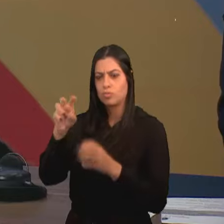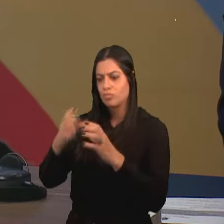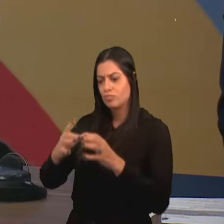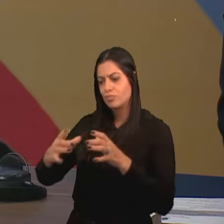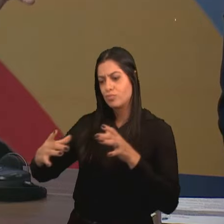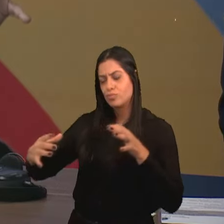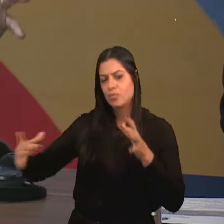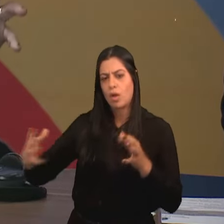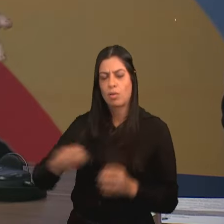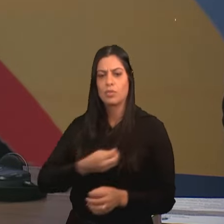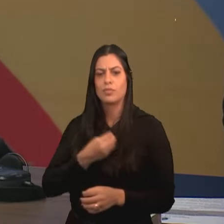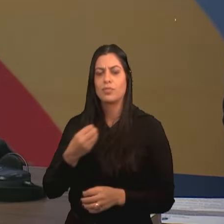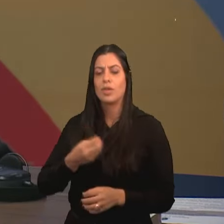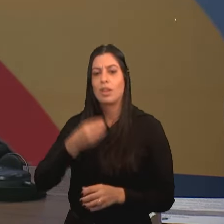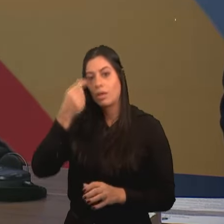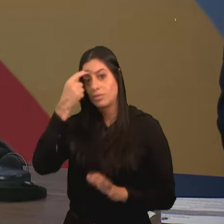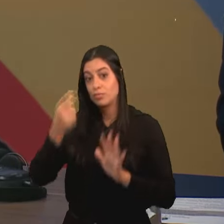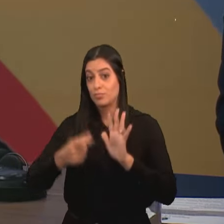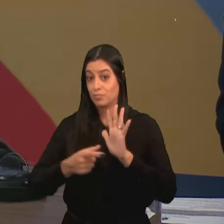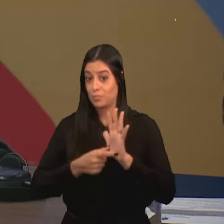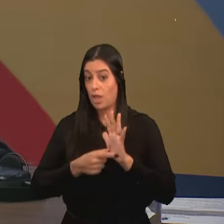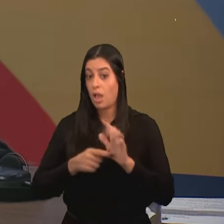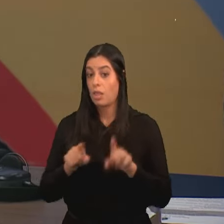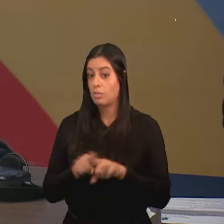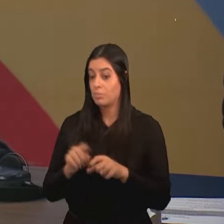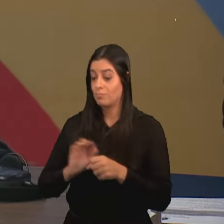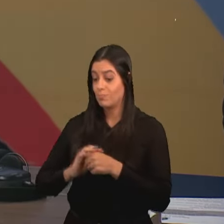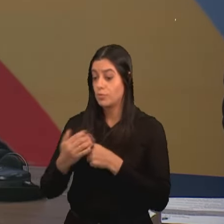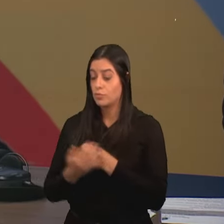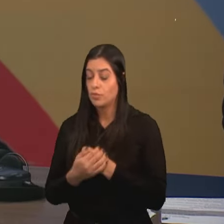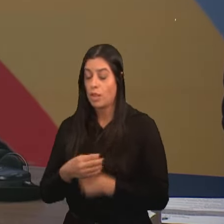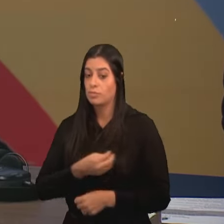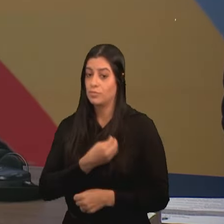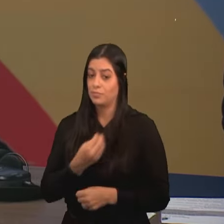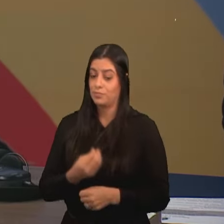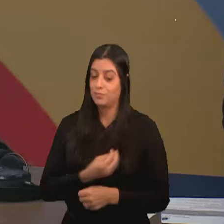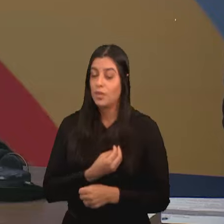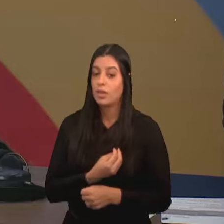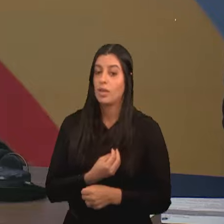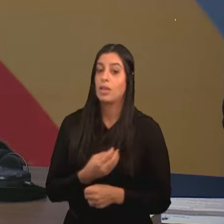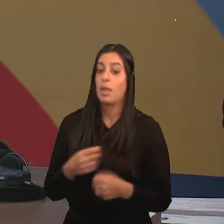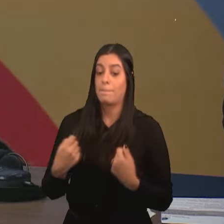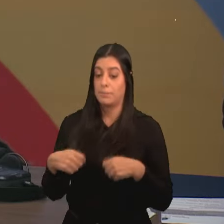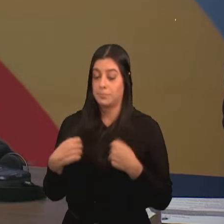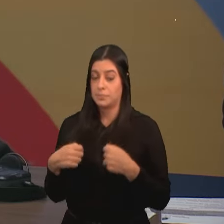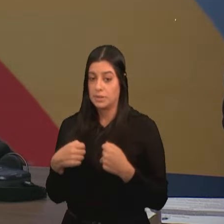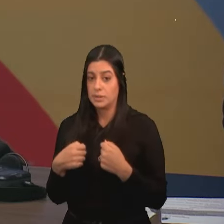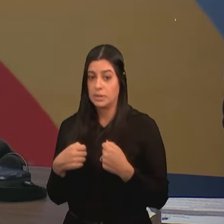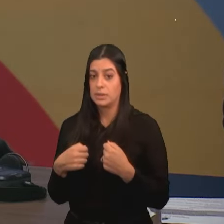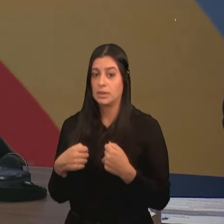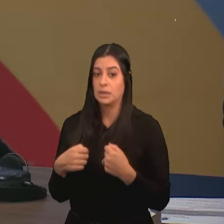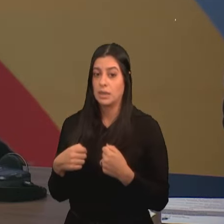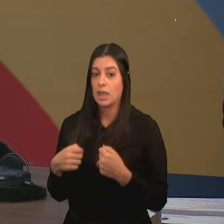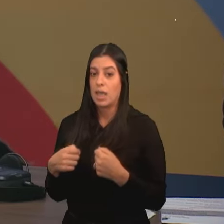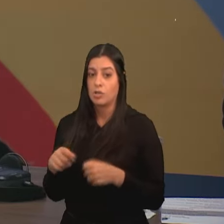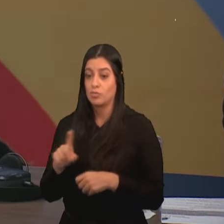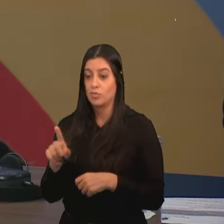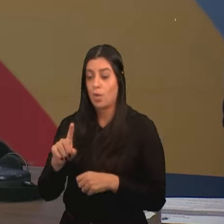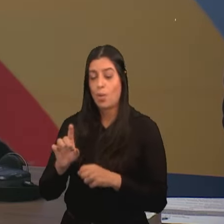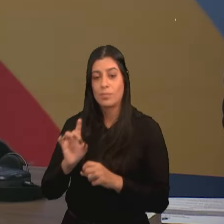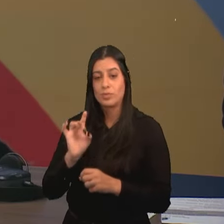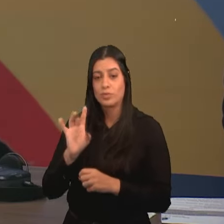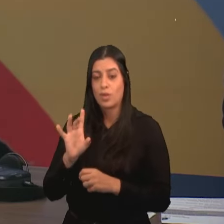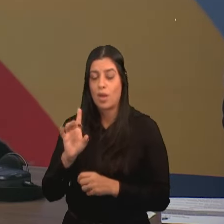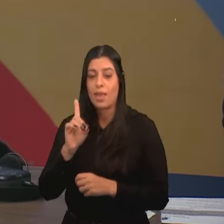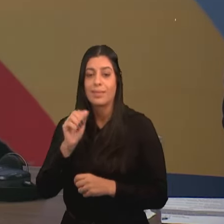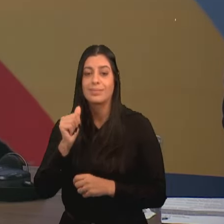principalmente de ese ciclo de vida de IA. ¿Tenemos una regulación de protección de datos personales? Sí, pero sabemos que los datos que alimentan esos sistemas muchas veces